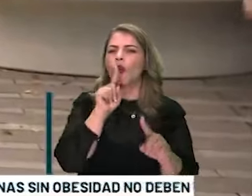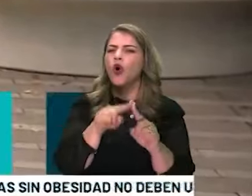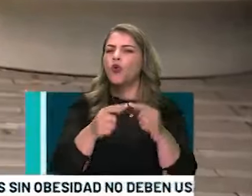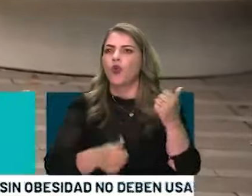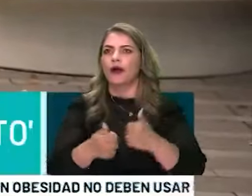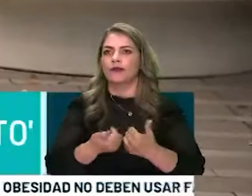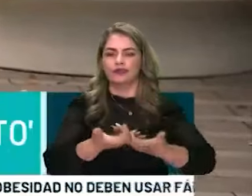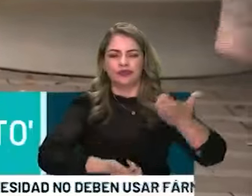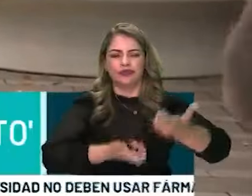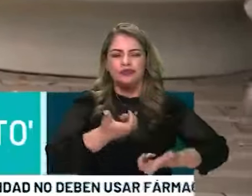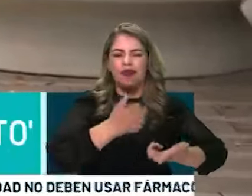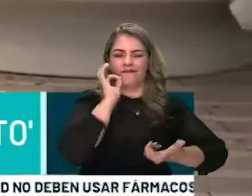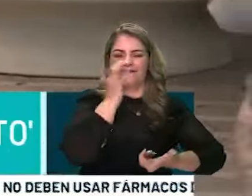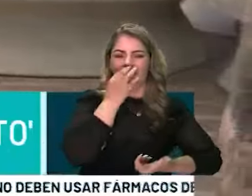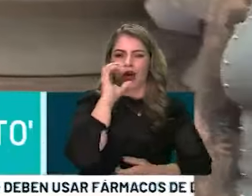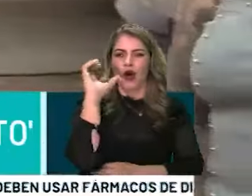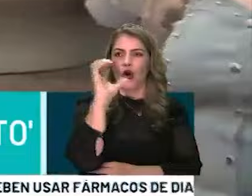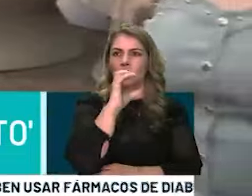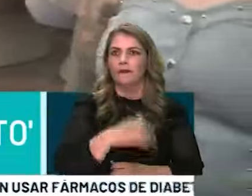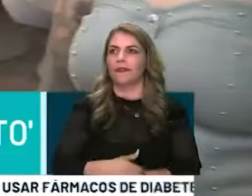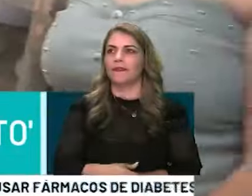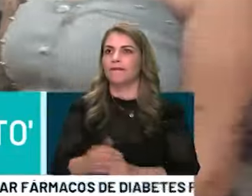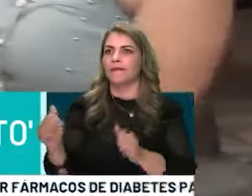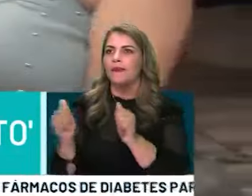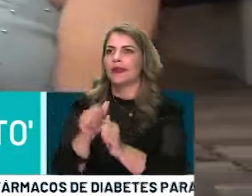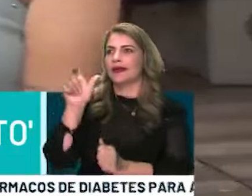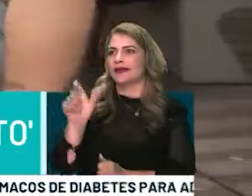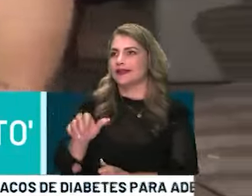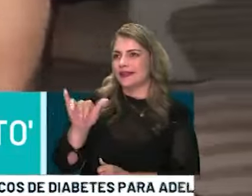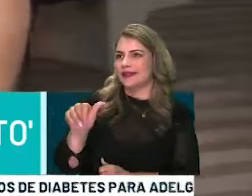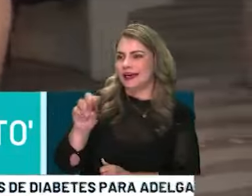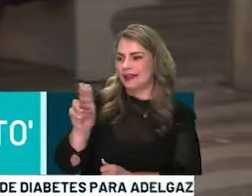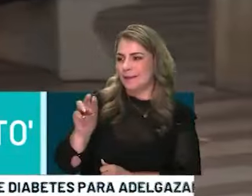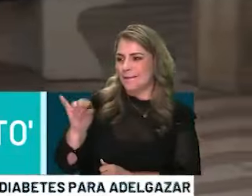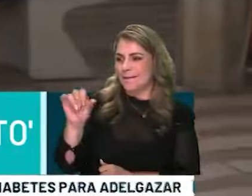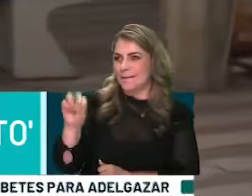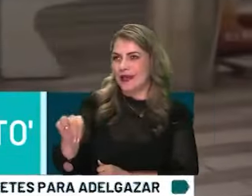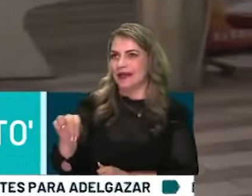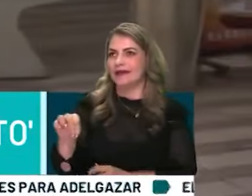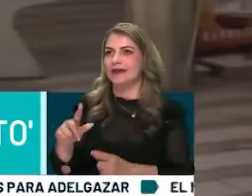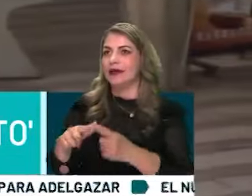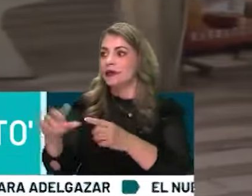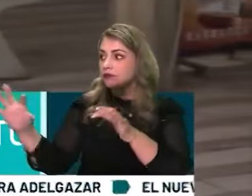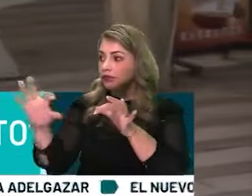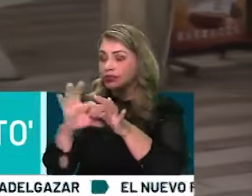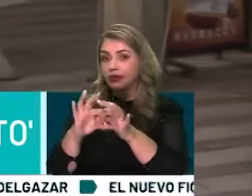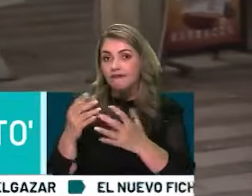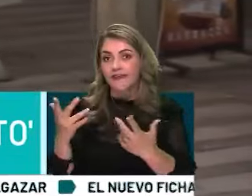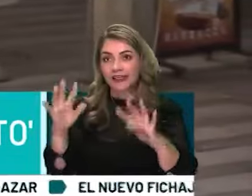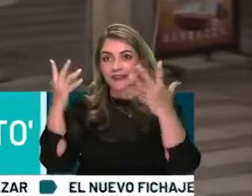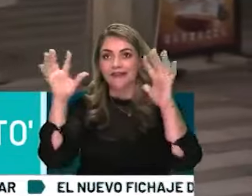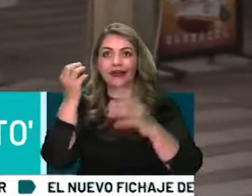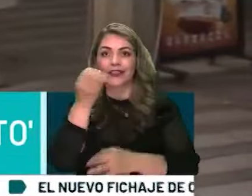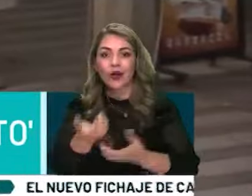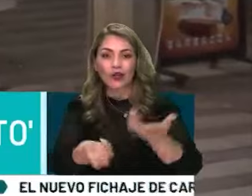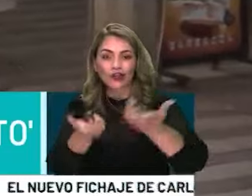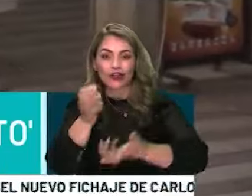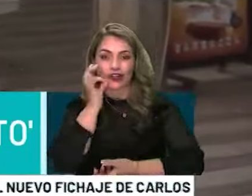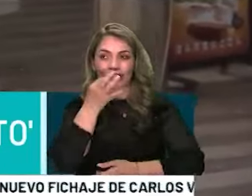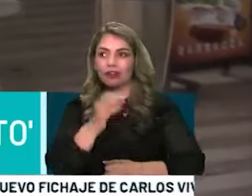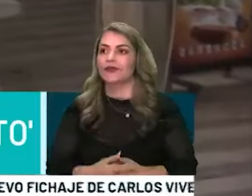gastronomía colombiana. Por aquí me encuentro con Yasmín, ella es una de las comerciantes que se unen a este festival. Yasmín, ¿cómo estás? Bienvenida. Cuéntanos un